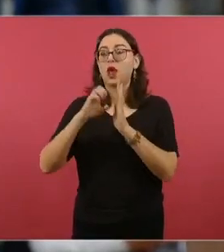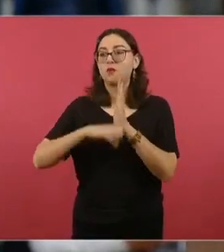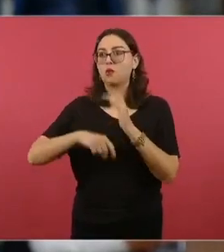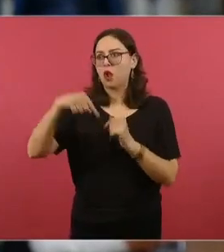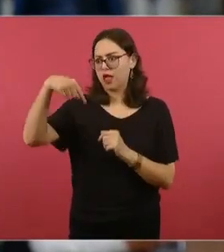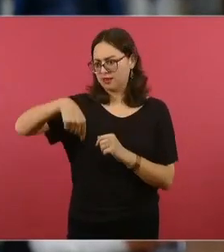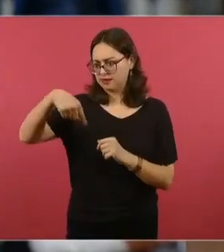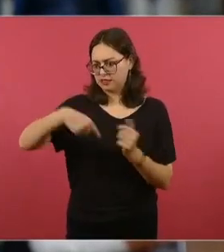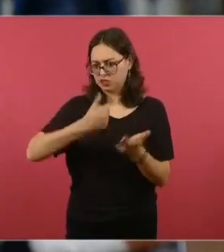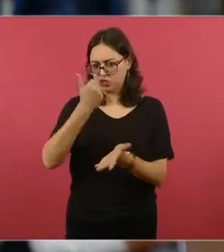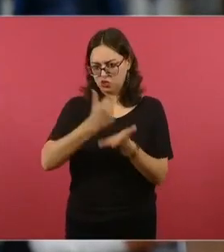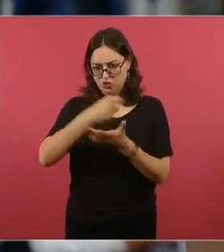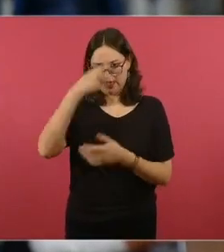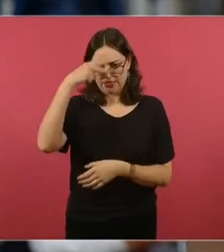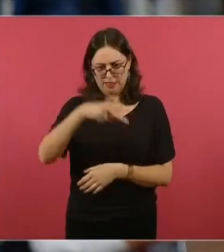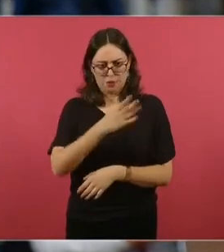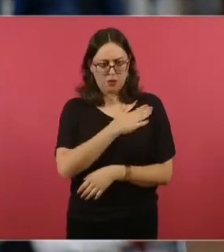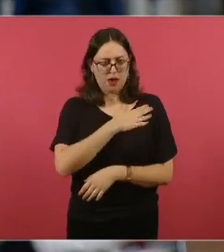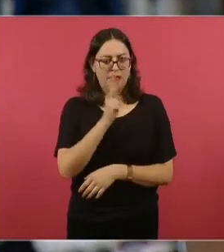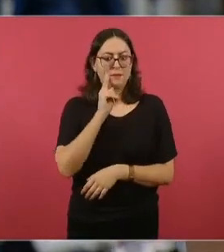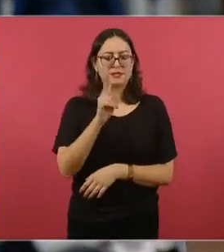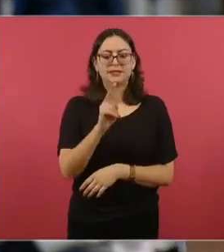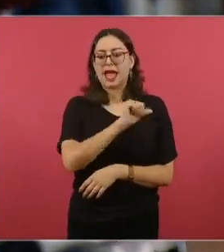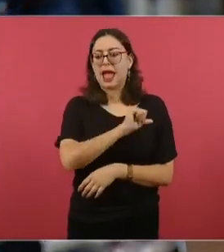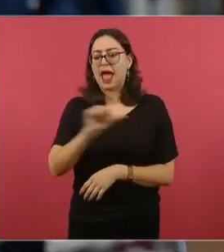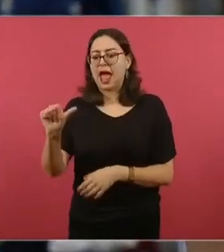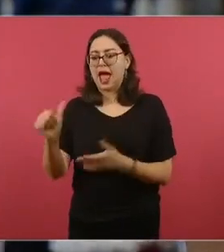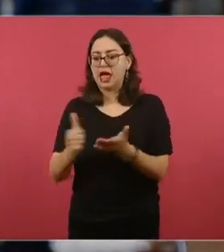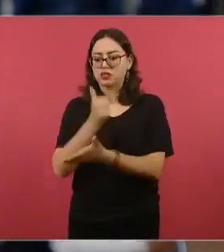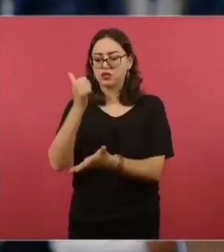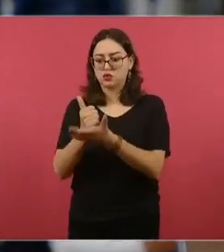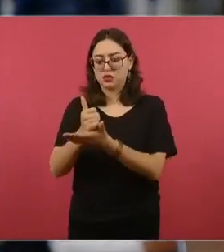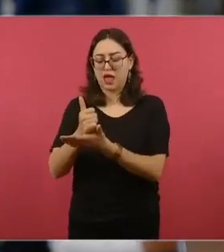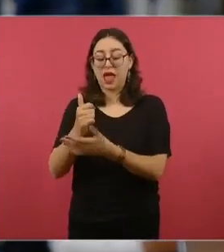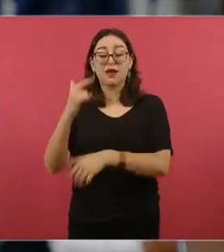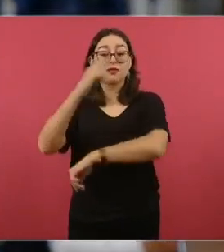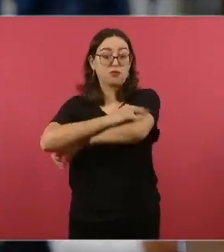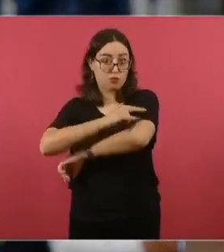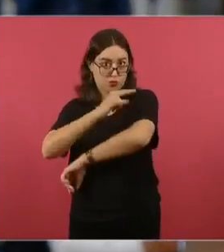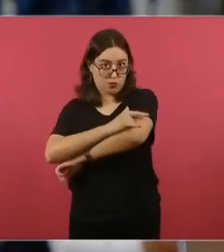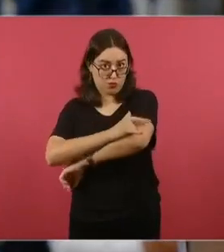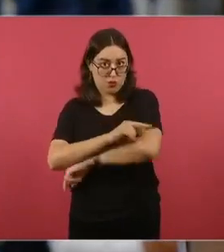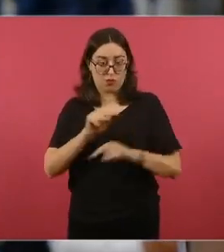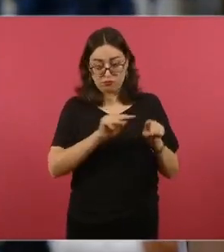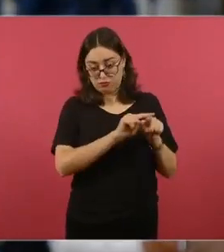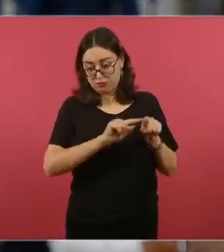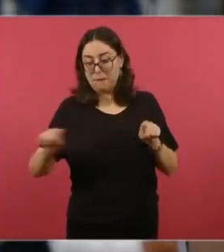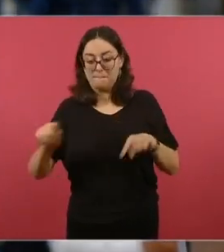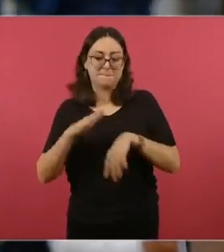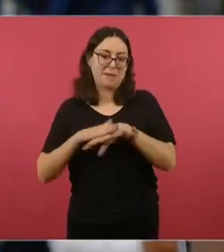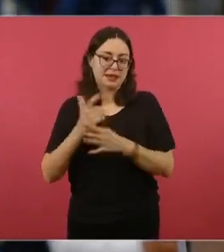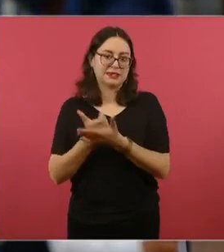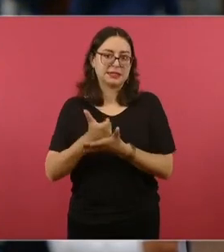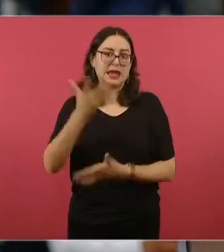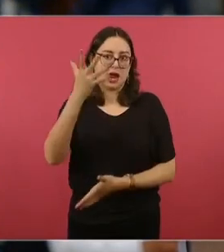Metrobús que va de Buenavista hacia el aeropuerto de la Ciudad de México tiene un costo diferente al resto de la operación del